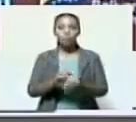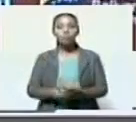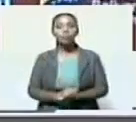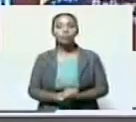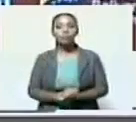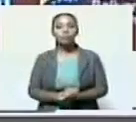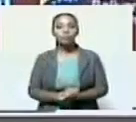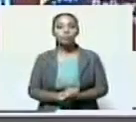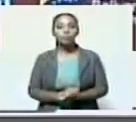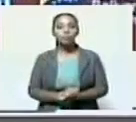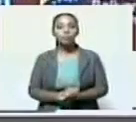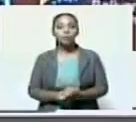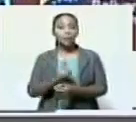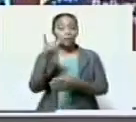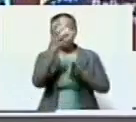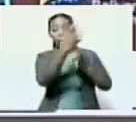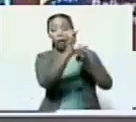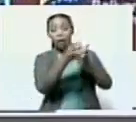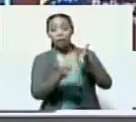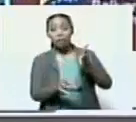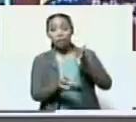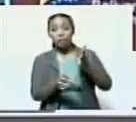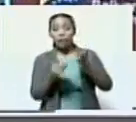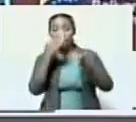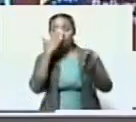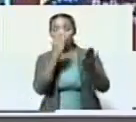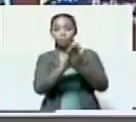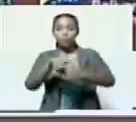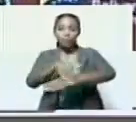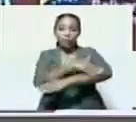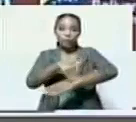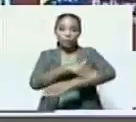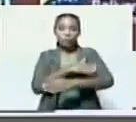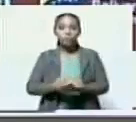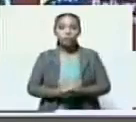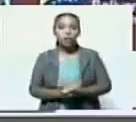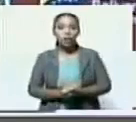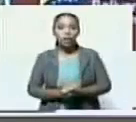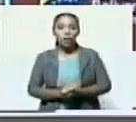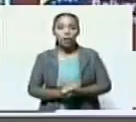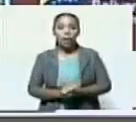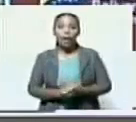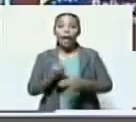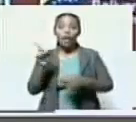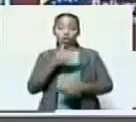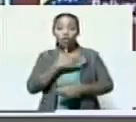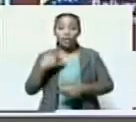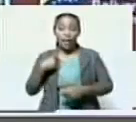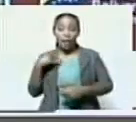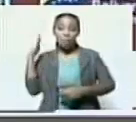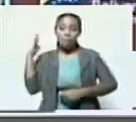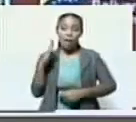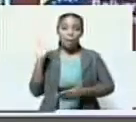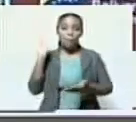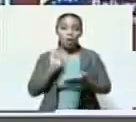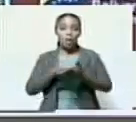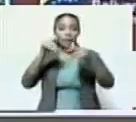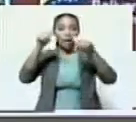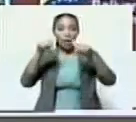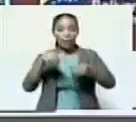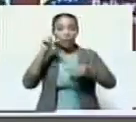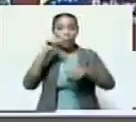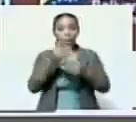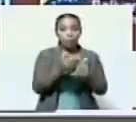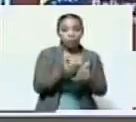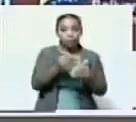esa característica permeable de la frontera, ellos pretenden venir, instalarse aquí, pero también